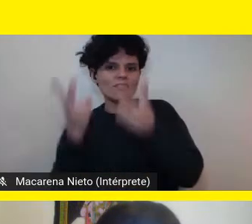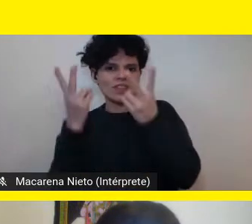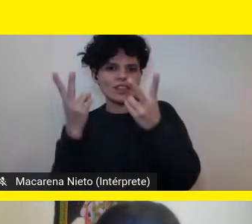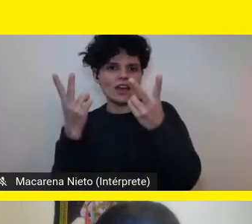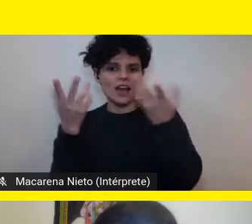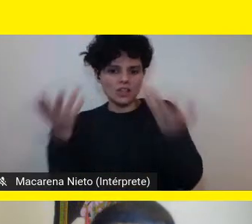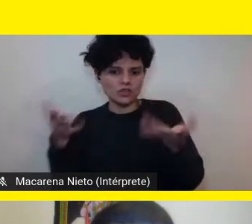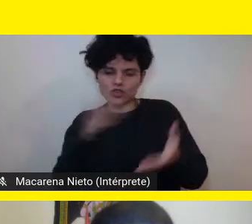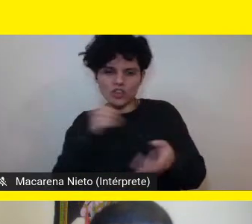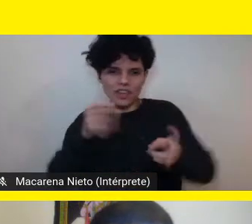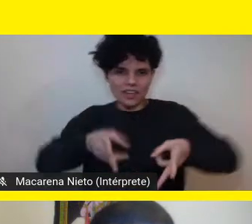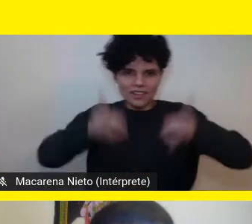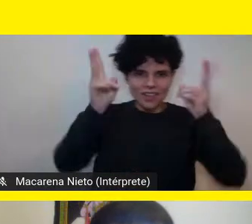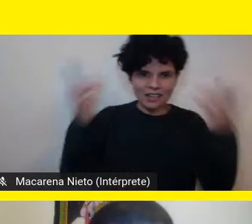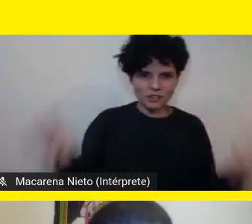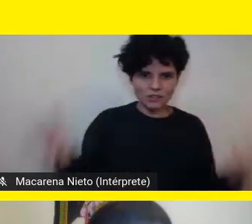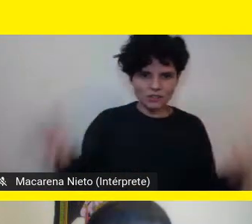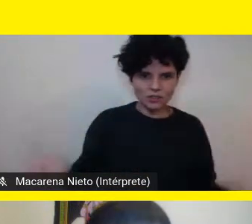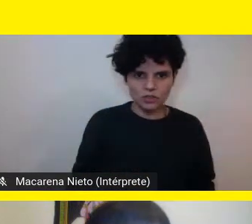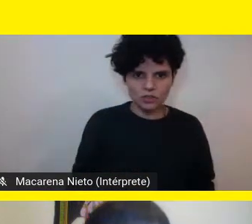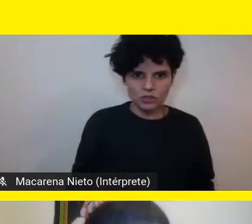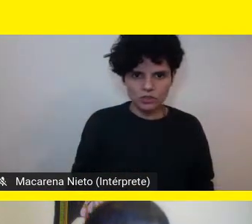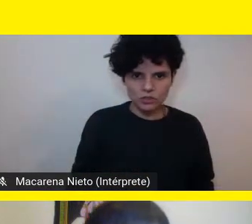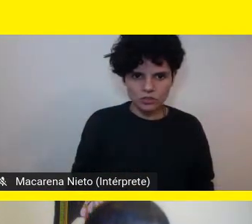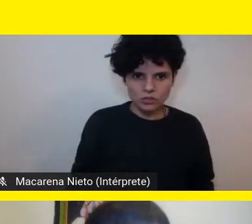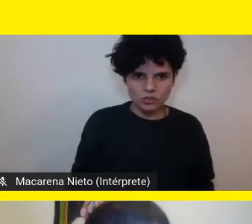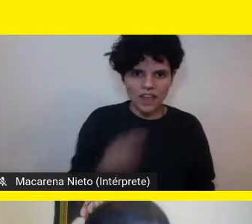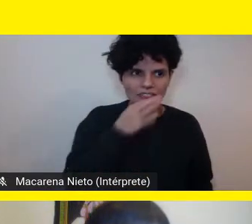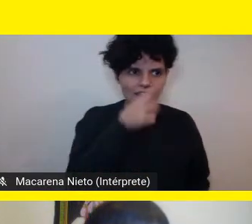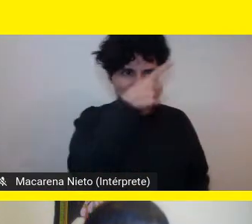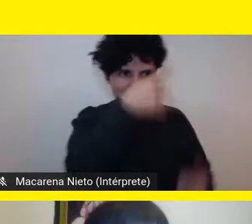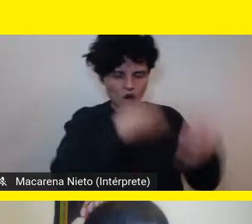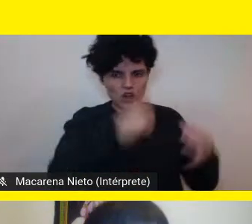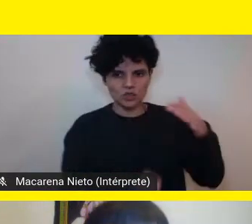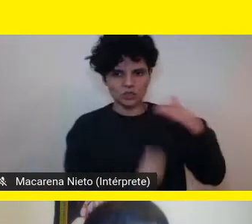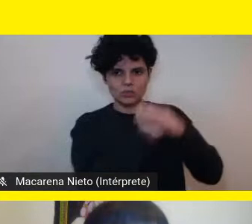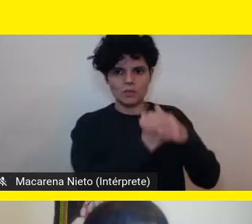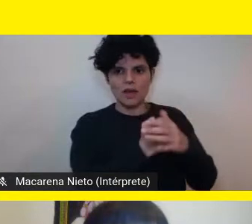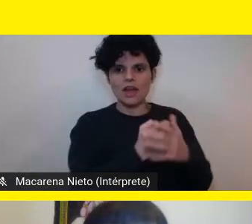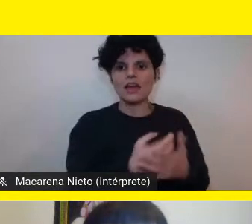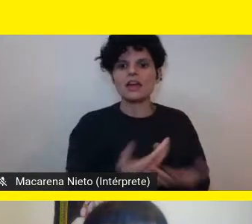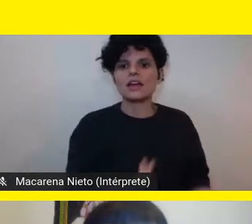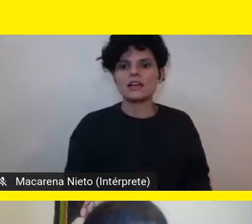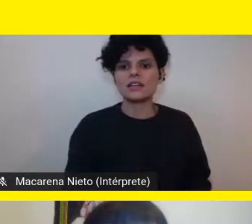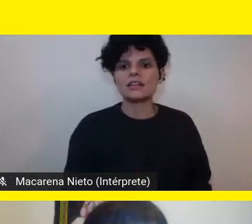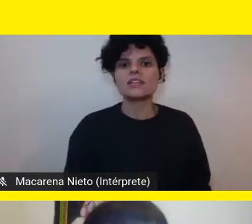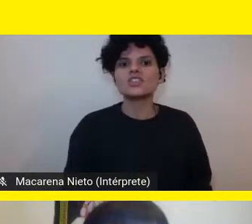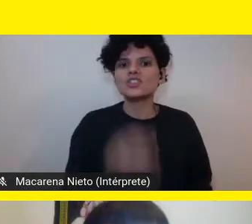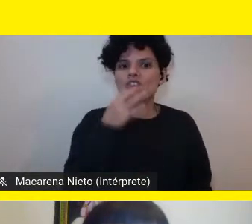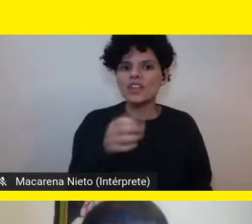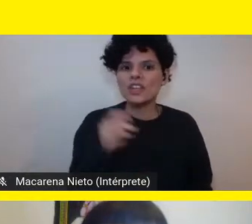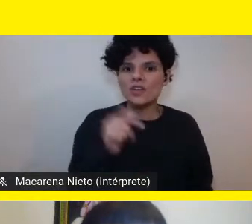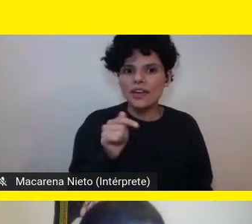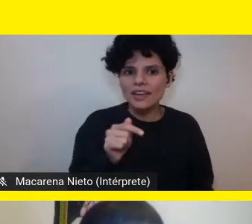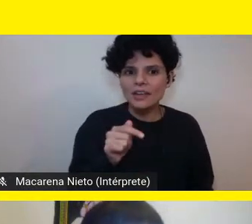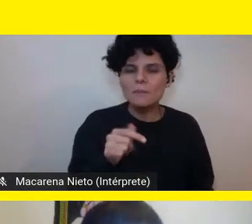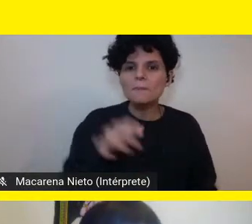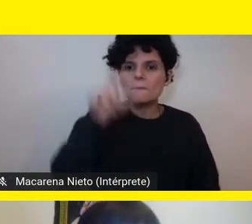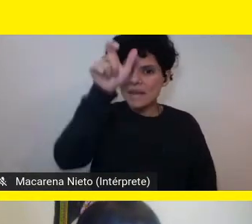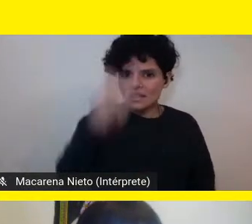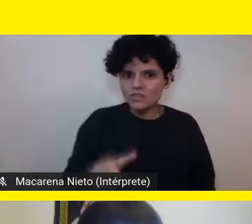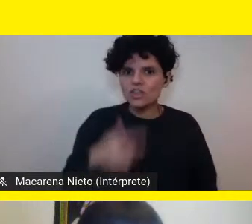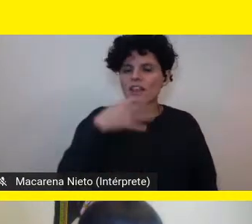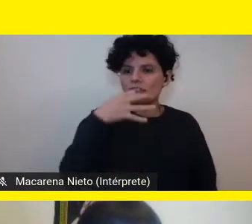derecho. Yo les doy firmado que muchas de esas personas que sostienen esa teoría a la hora